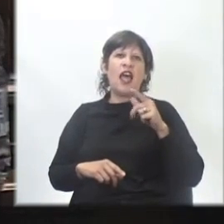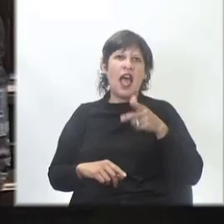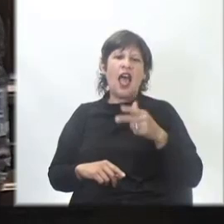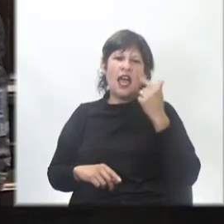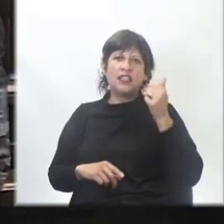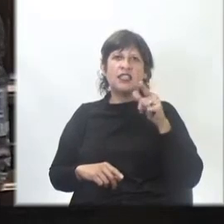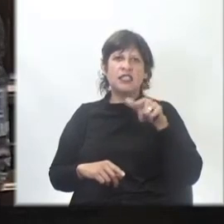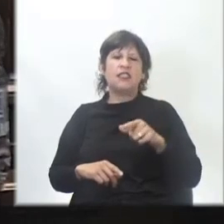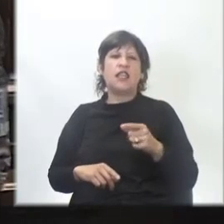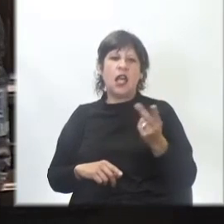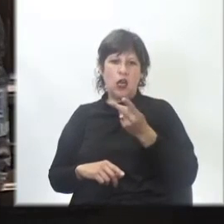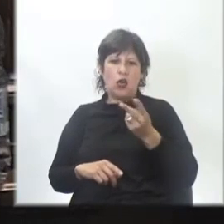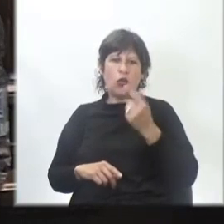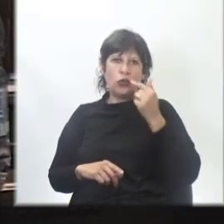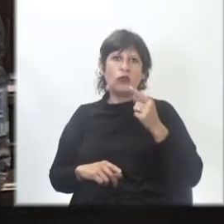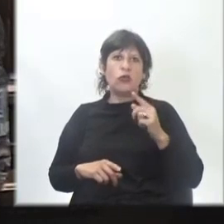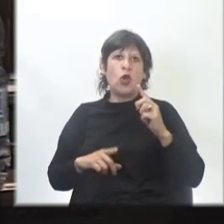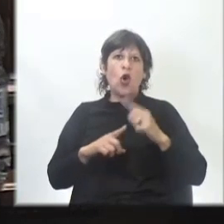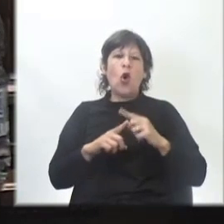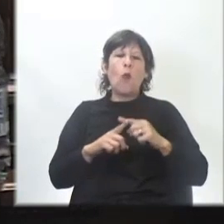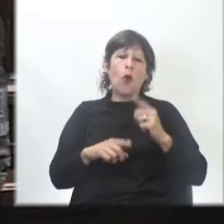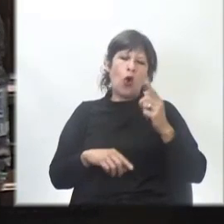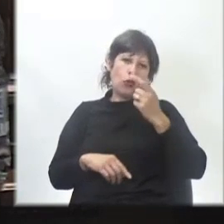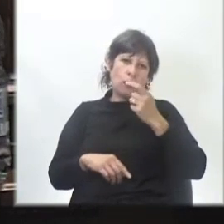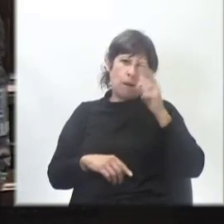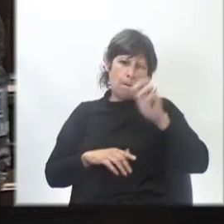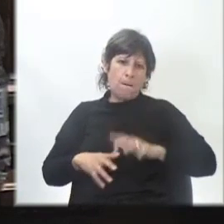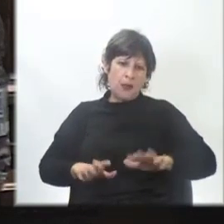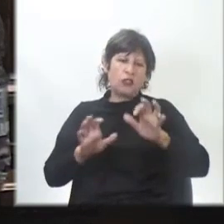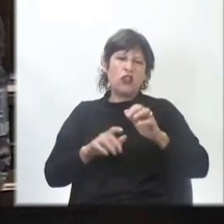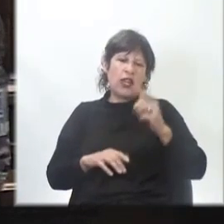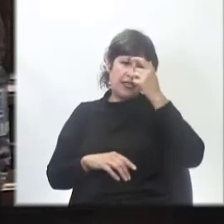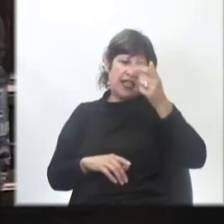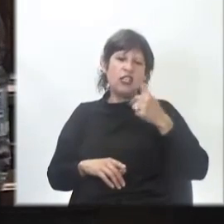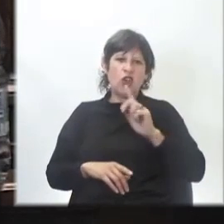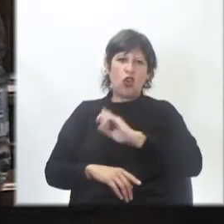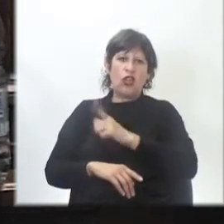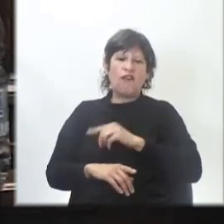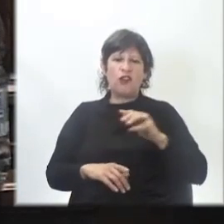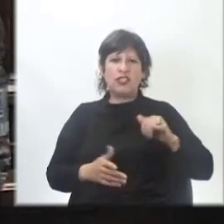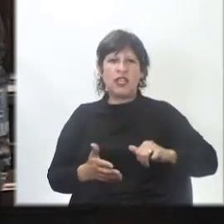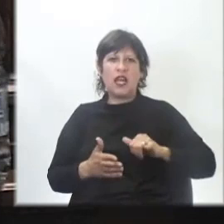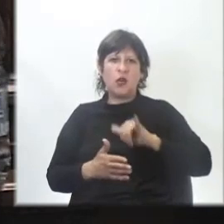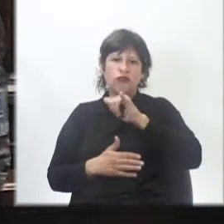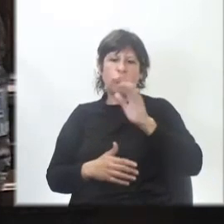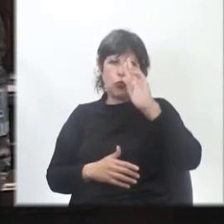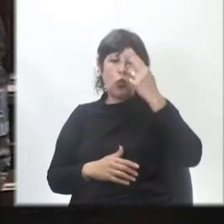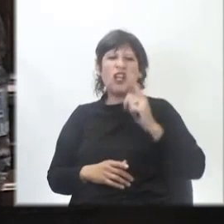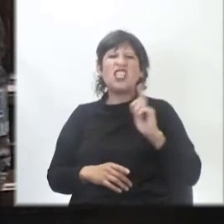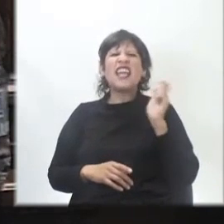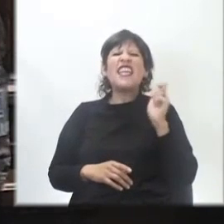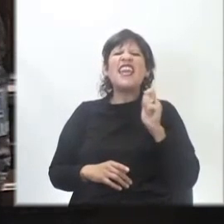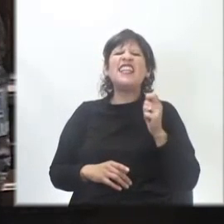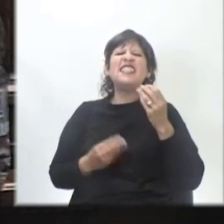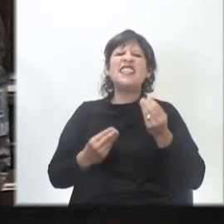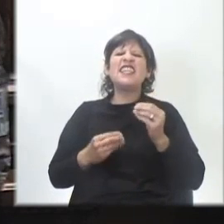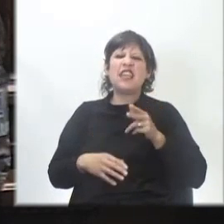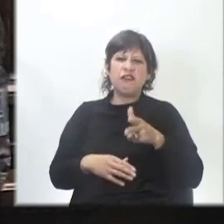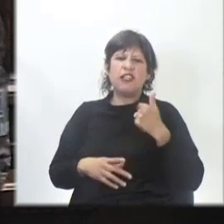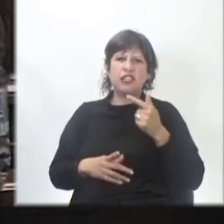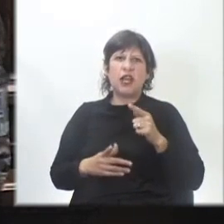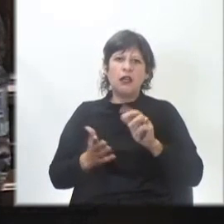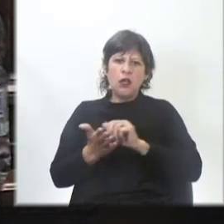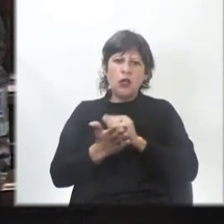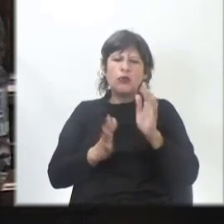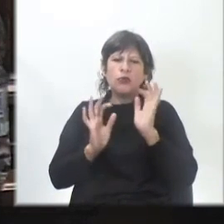TK-1005 y TK-1006 por personal técnico de la Fuerza Aérea Uruguaya. ¿Quiénes y en qué fecha? Especifique qué tipo